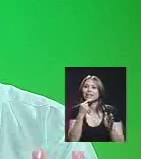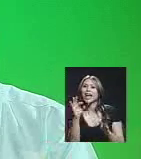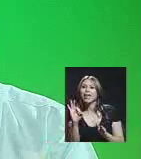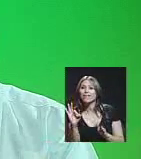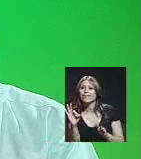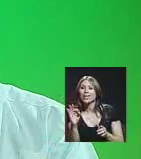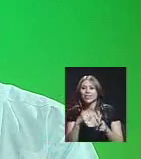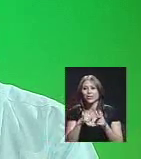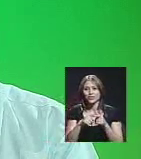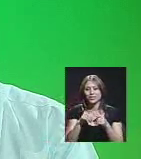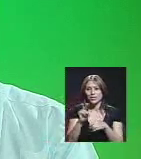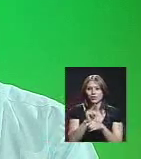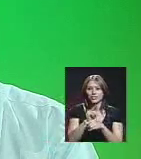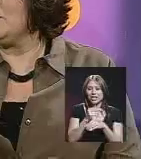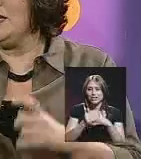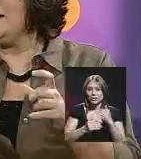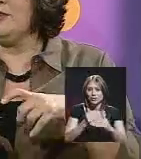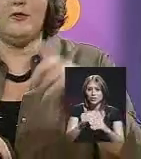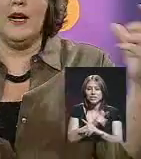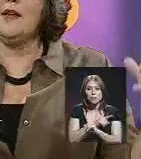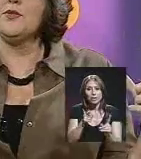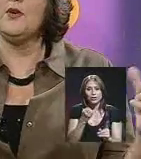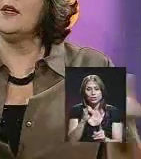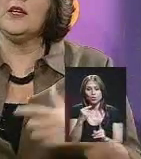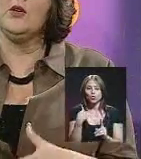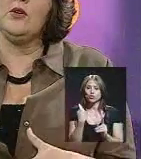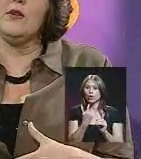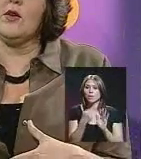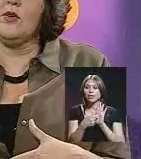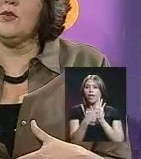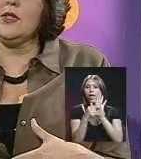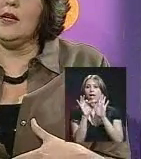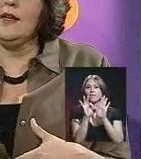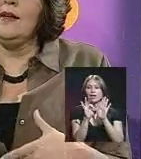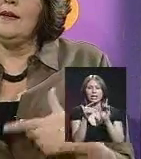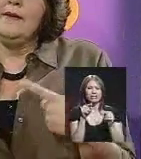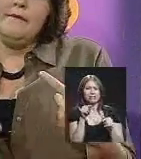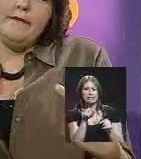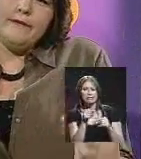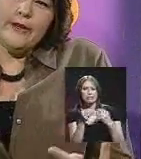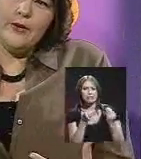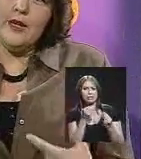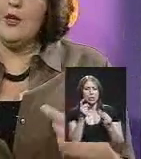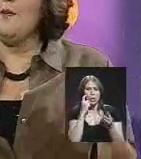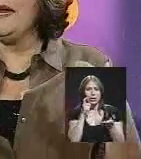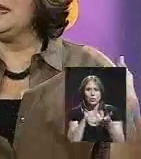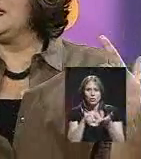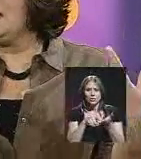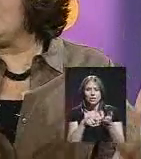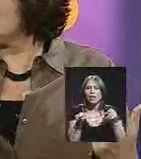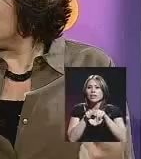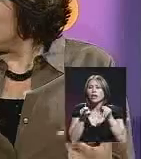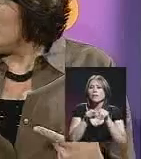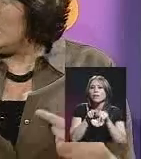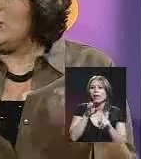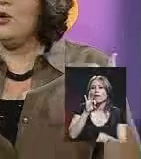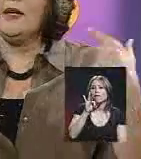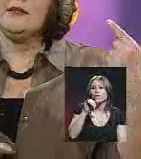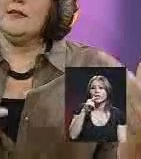secuencia, pero realmente si uno les pone el estímulo solito, fuera de su orden, no lo reconocen. Figuras